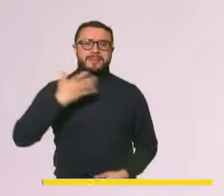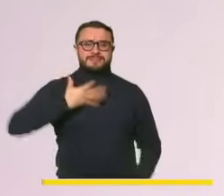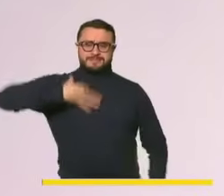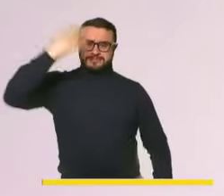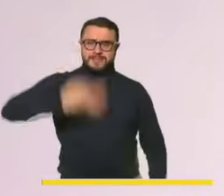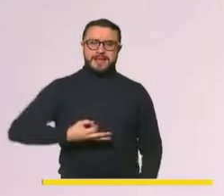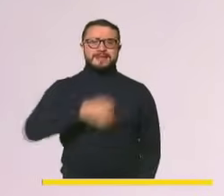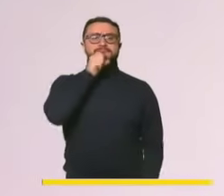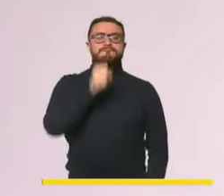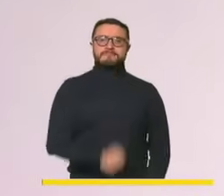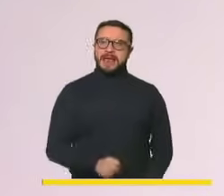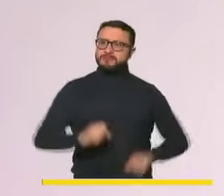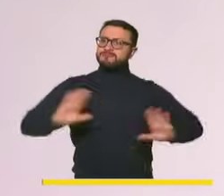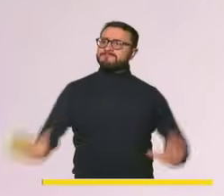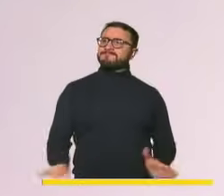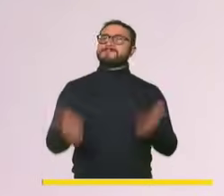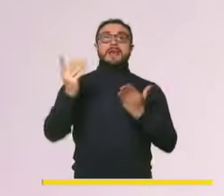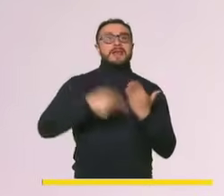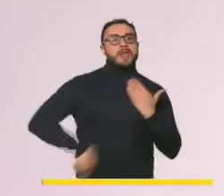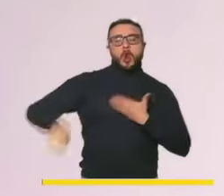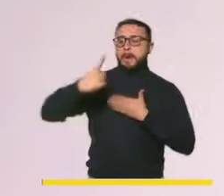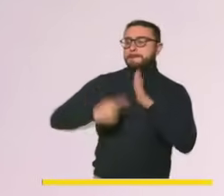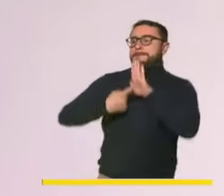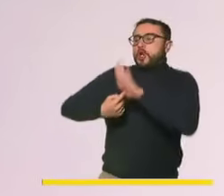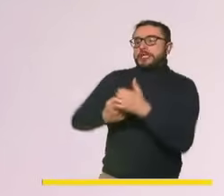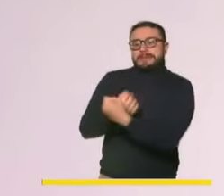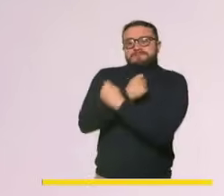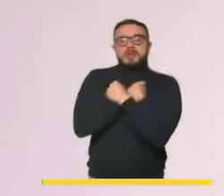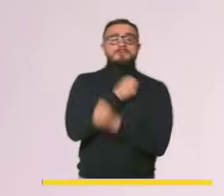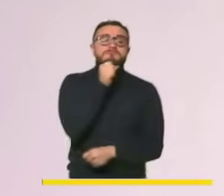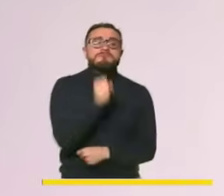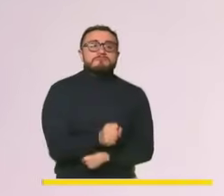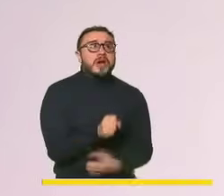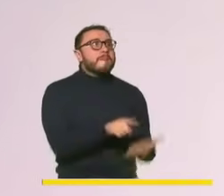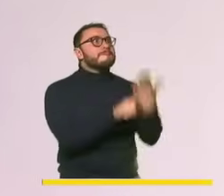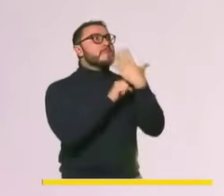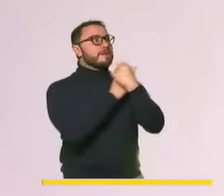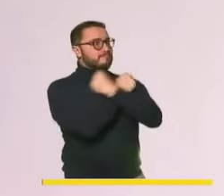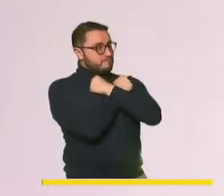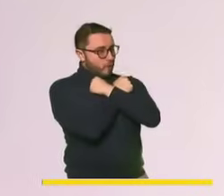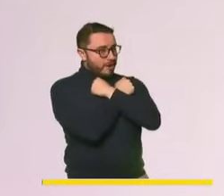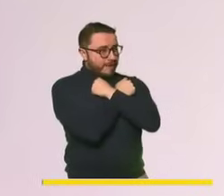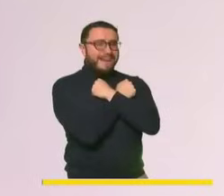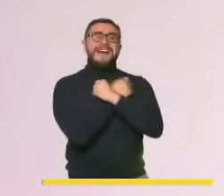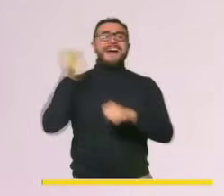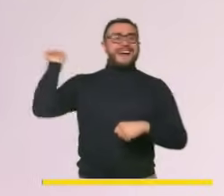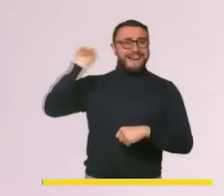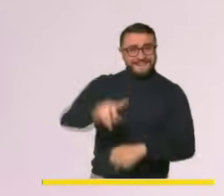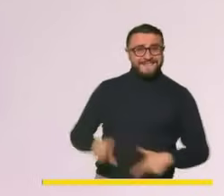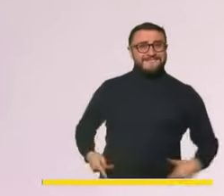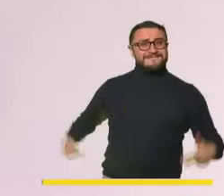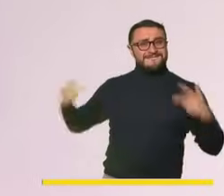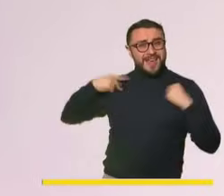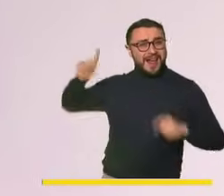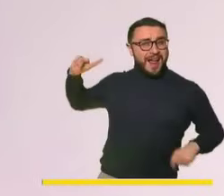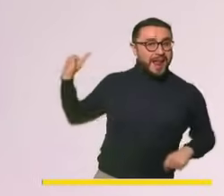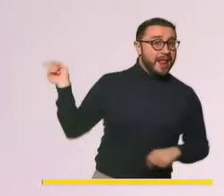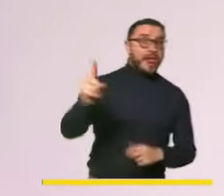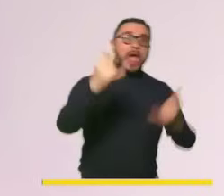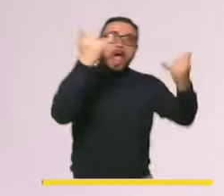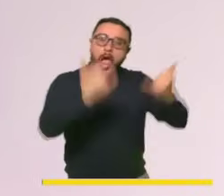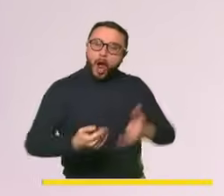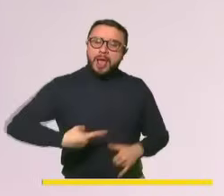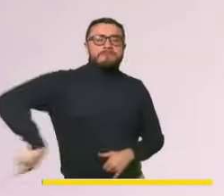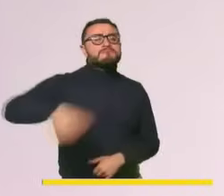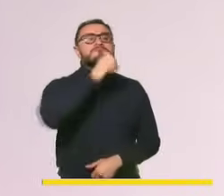que pueda haber ese afecto y ese amor que tanto entregó en la existencia, la pueda tener en